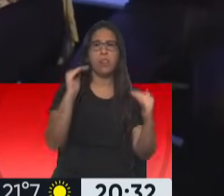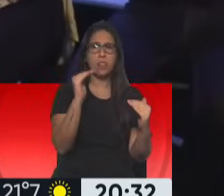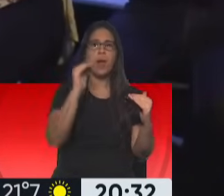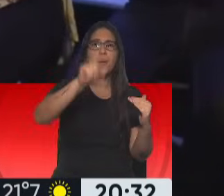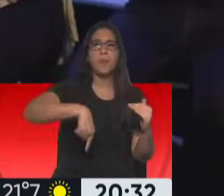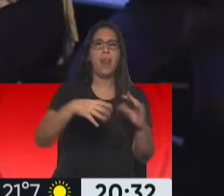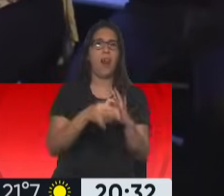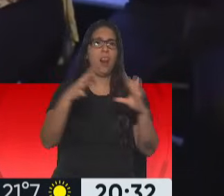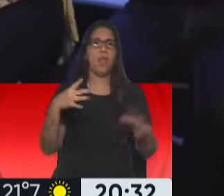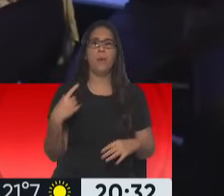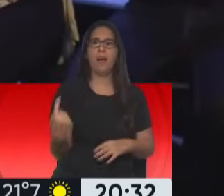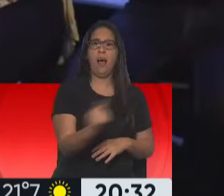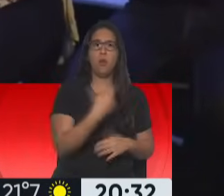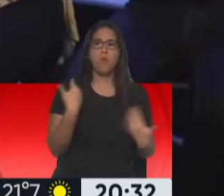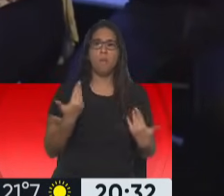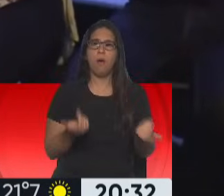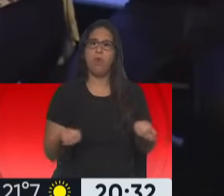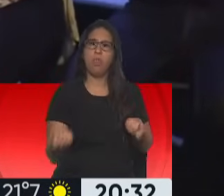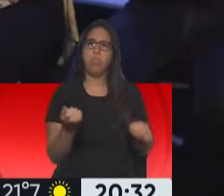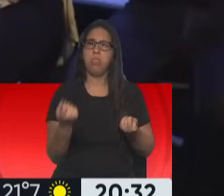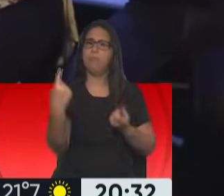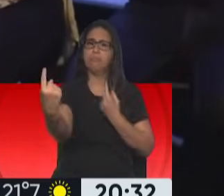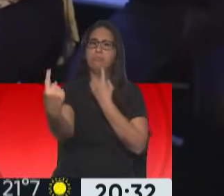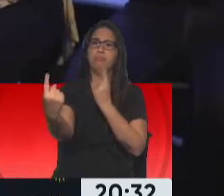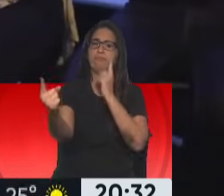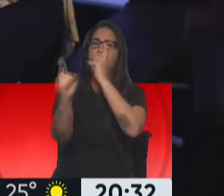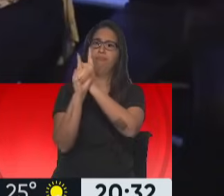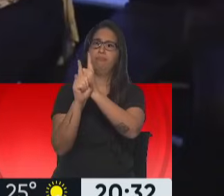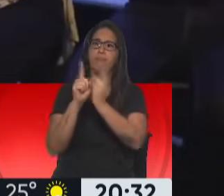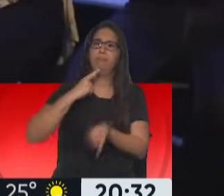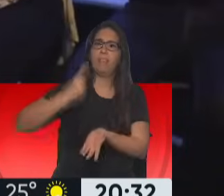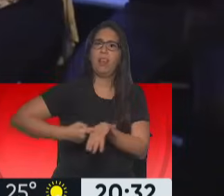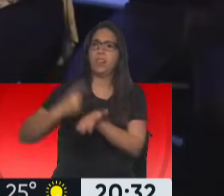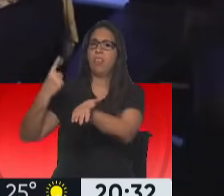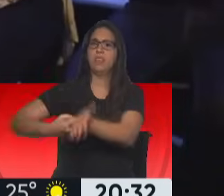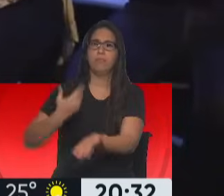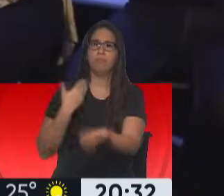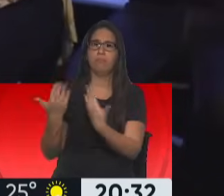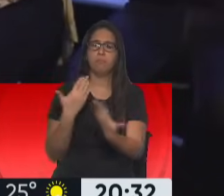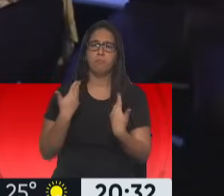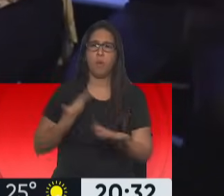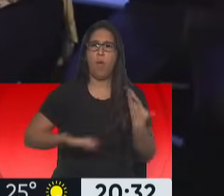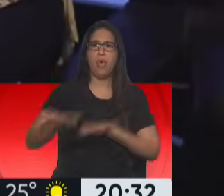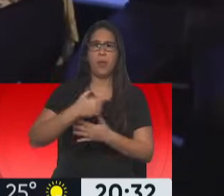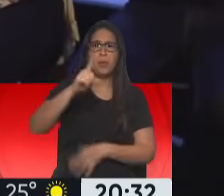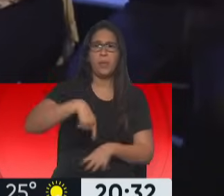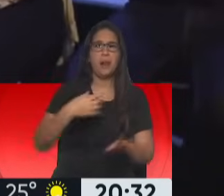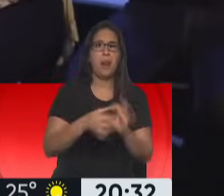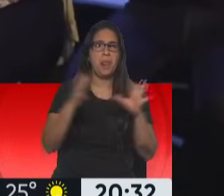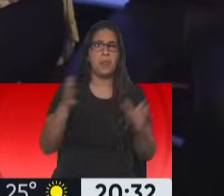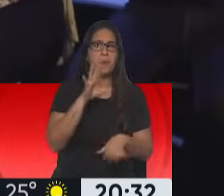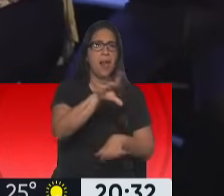mayor libertad a la hora de transaccionar entre partes. Y esto redunda en mayor libertad a la hora de